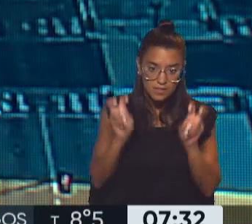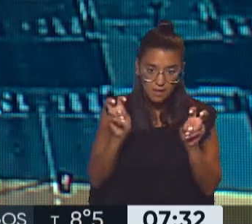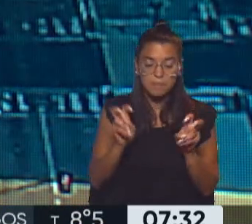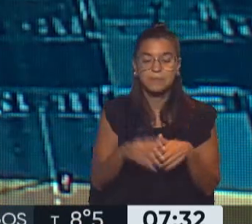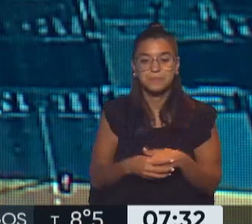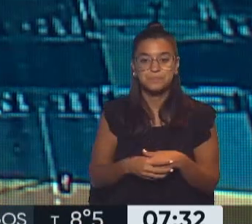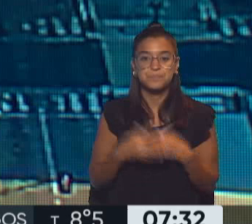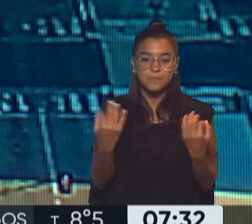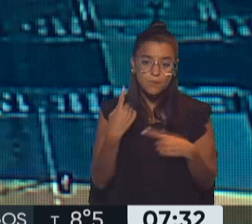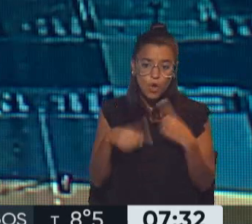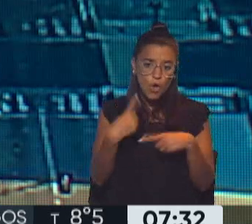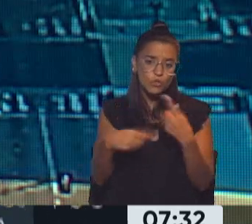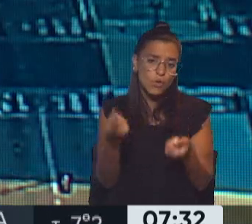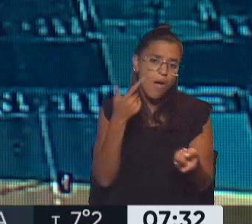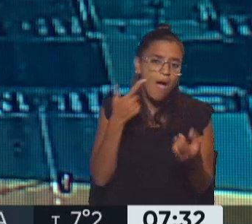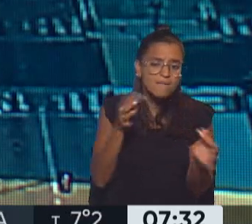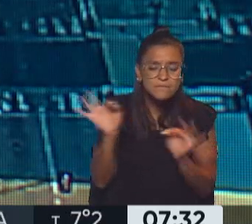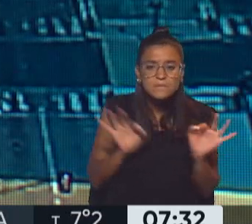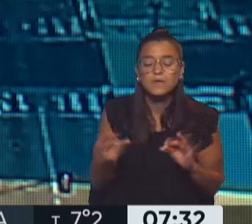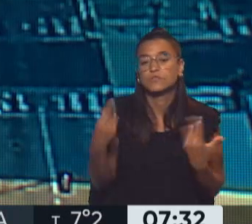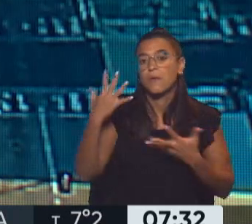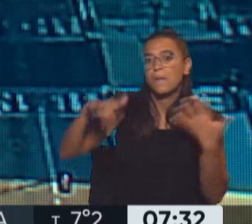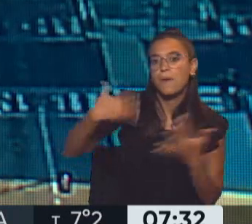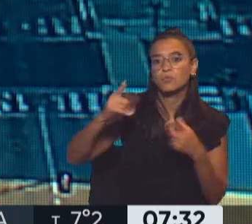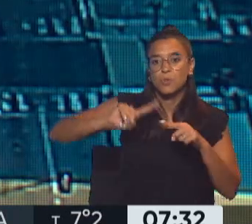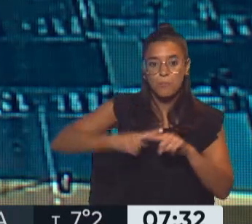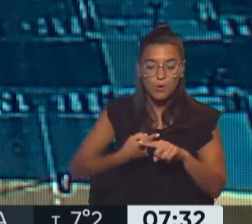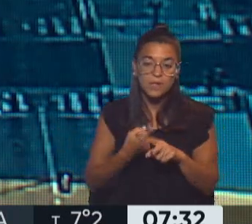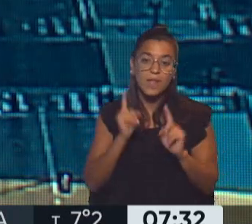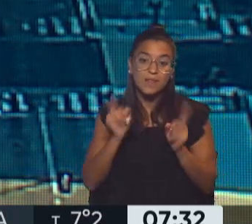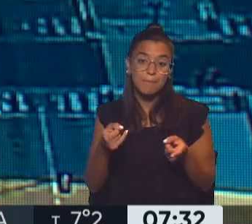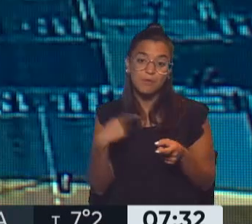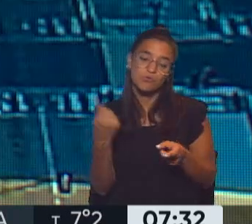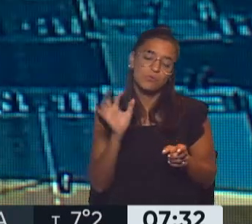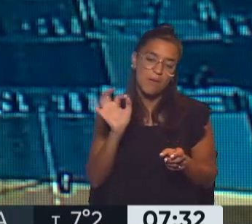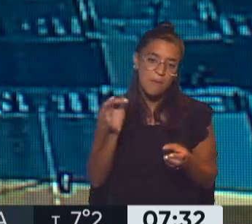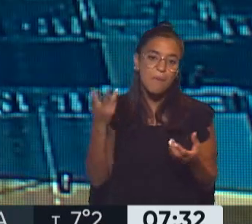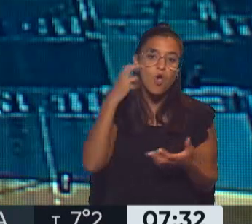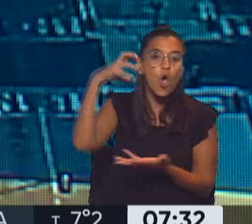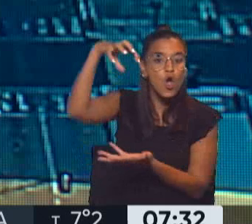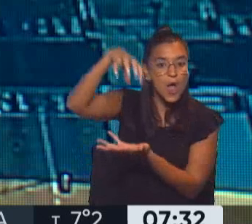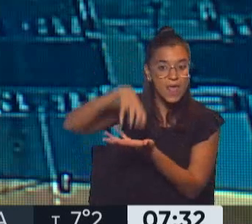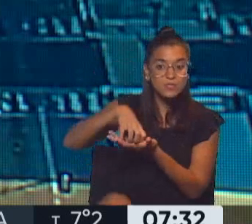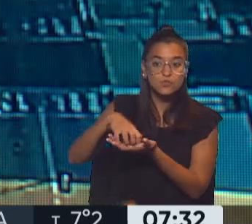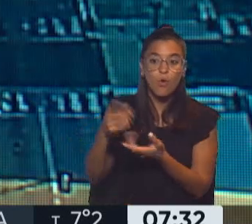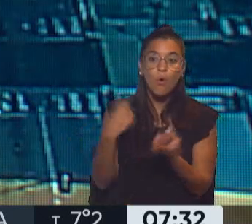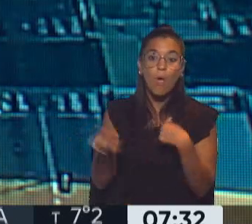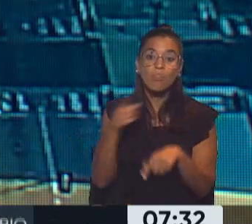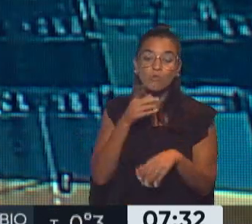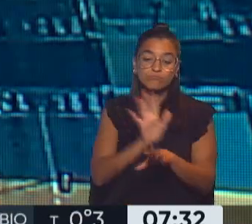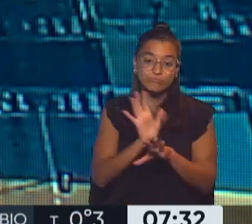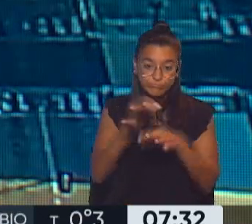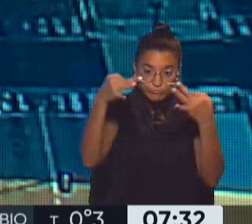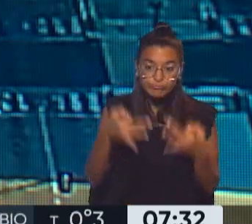Monetario Internacional, y lo vamos a seguir analizando al margen de las repercusiones políticas y lo que sabemos va a pasar en el Congreso Nacional cuando finalmente sea